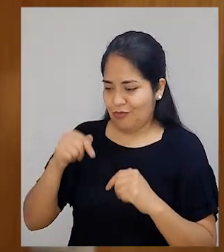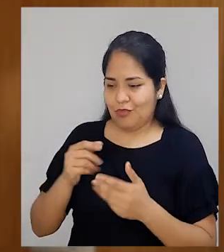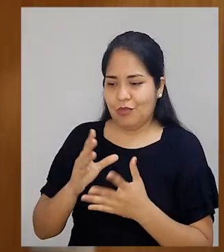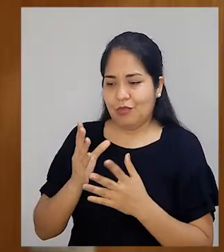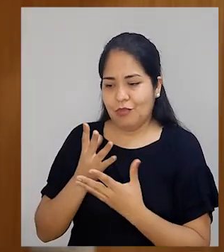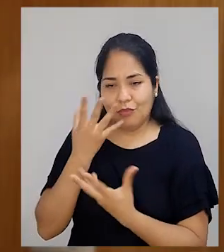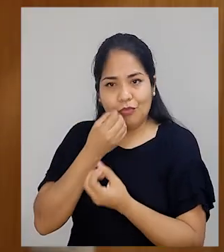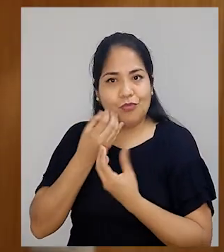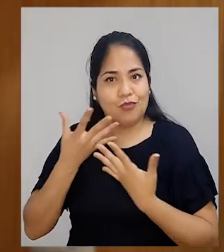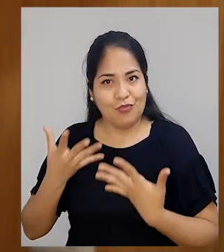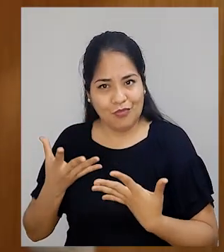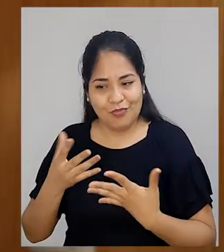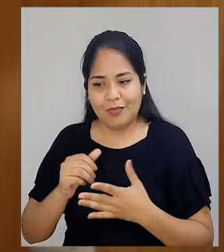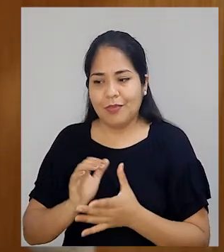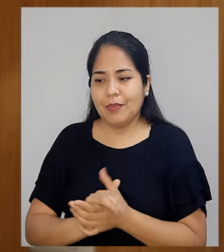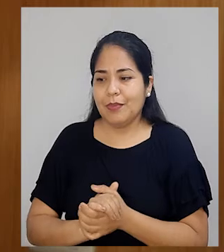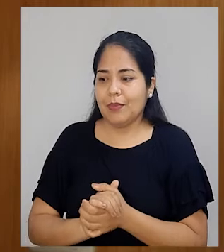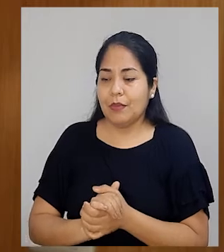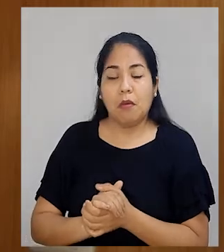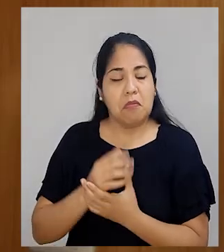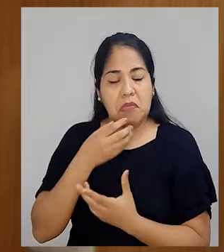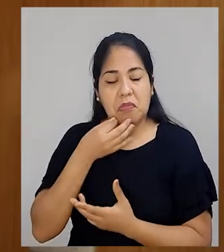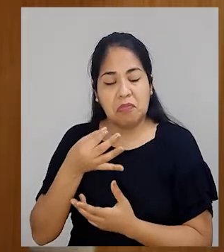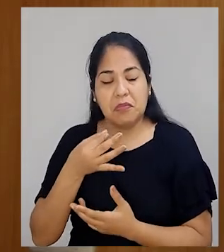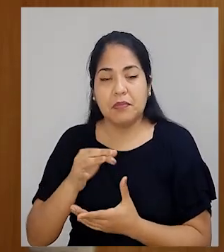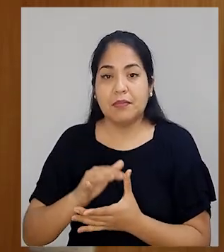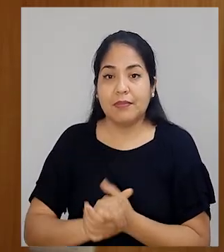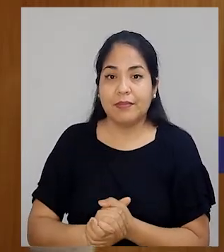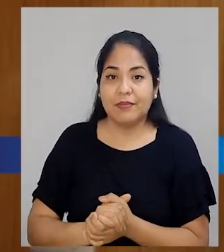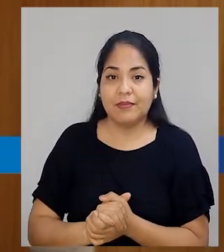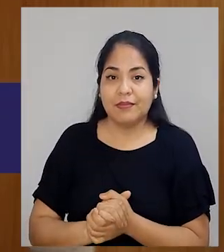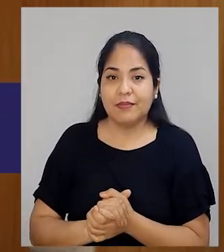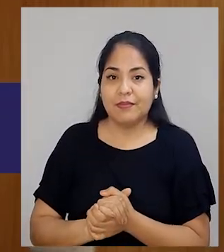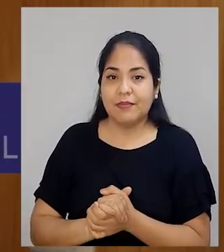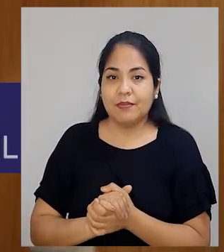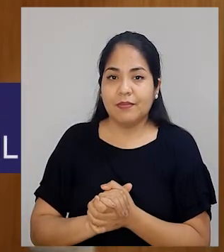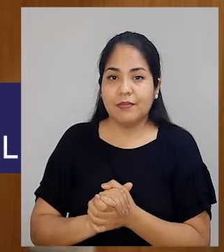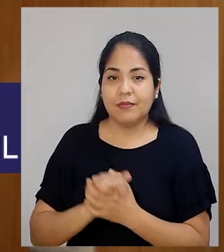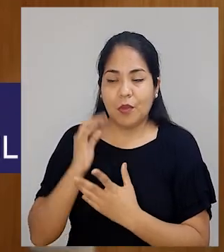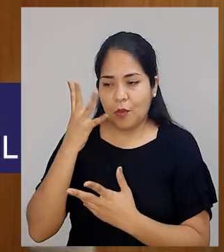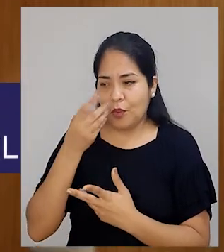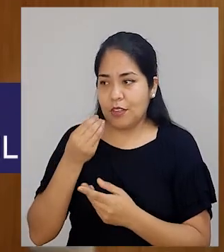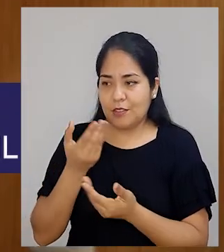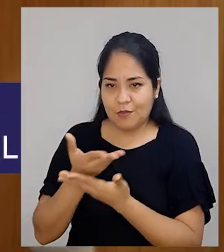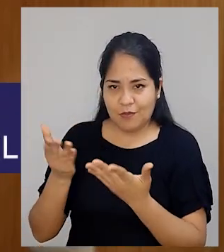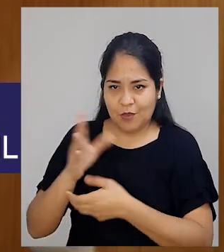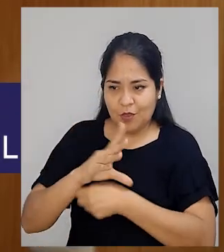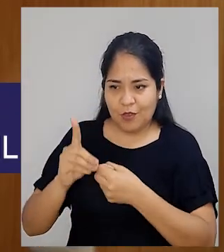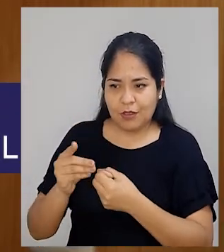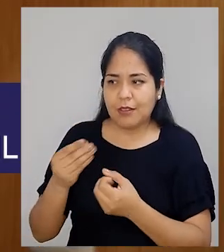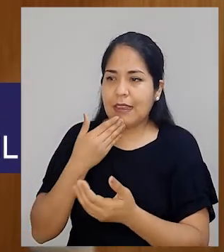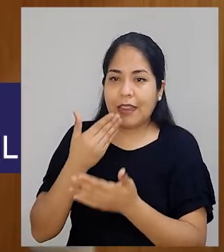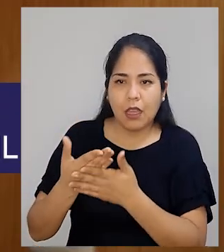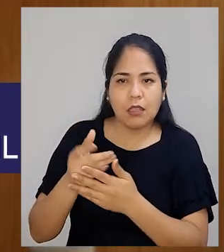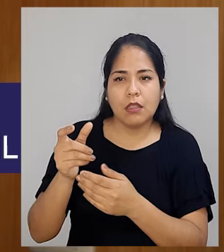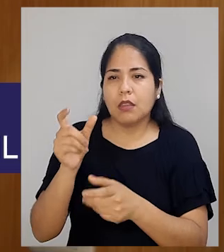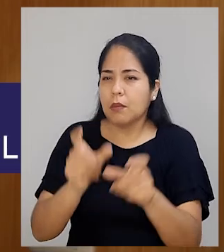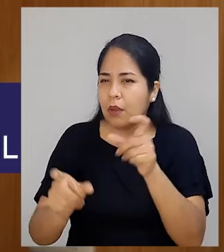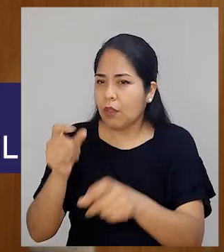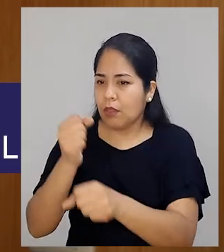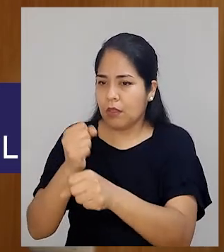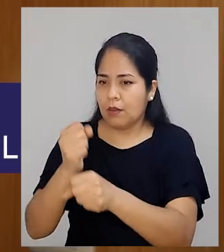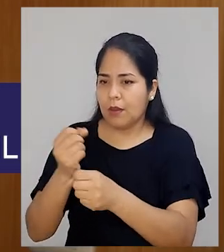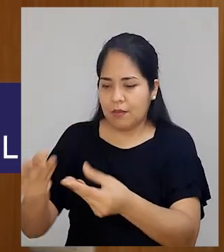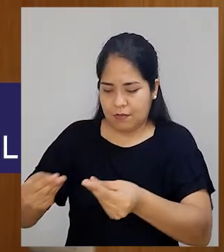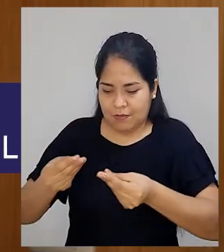regalo. Es un gesto muy bonito de parte de ustedes y de parte de